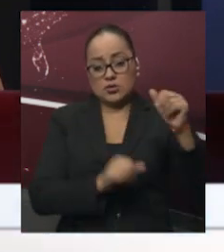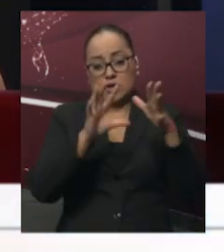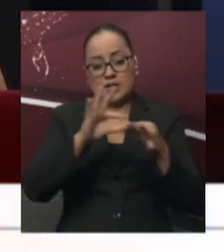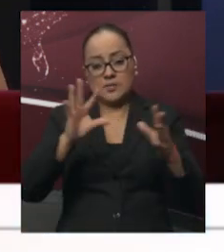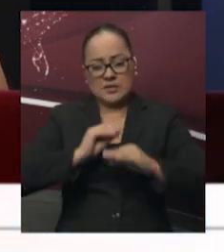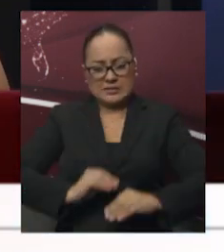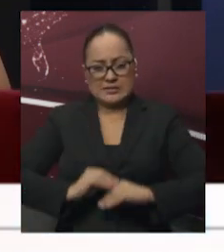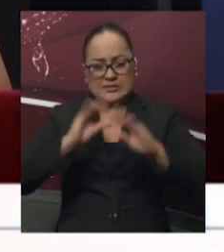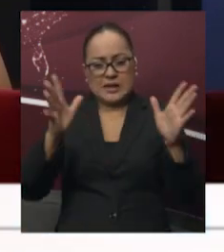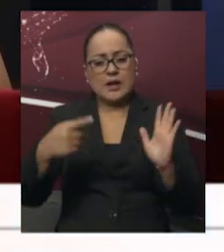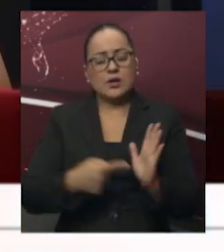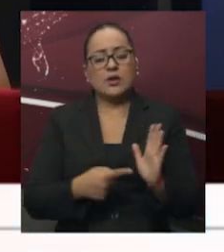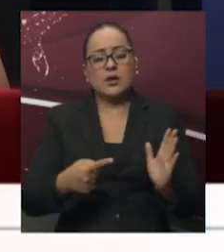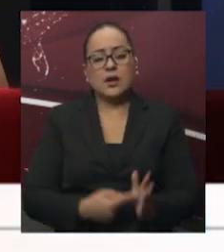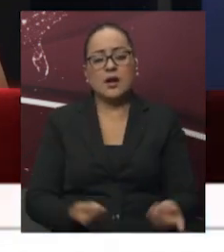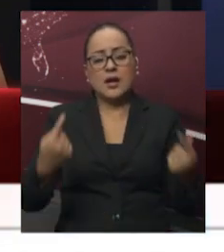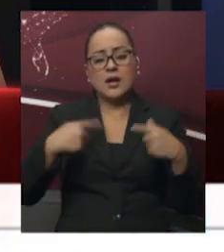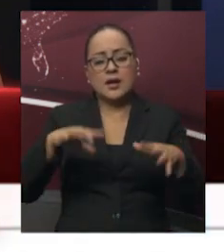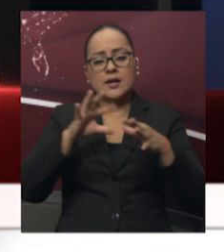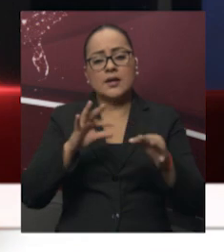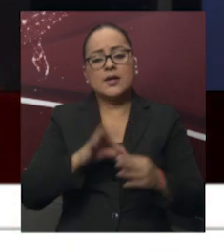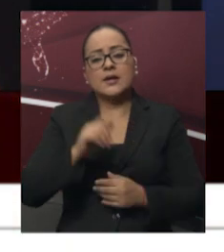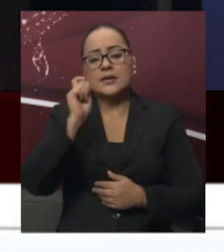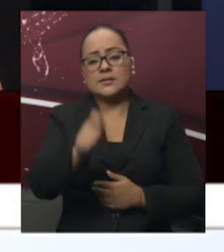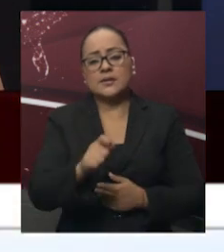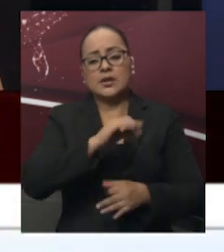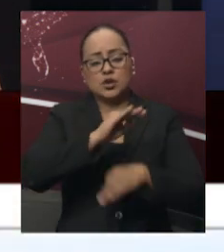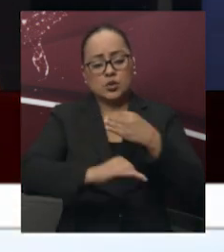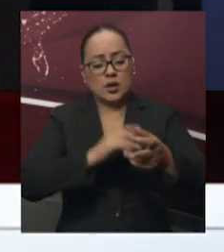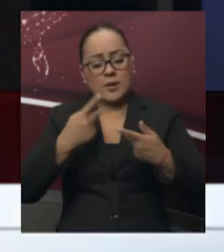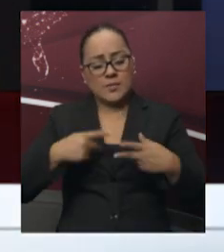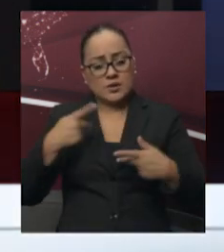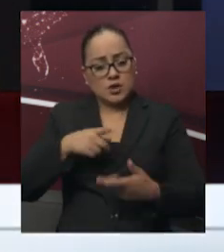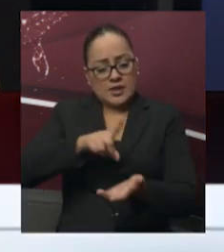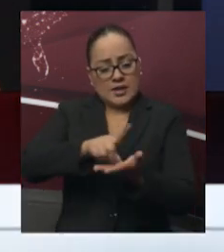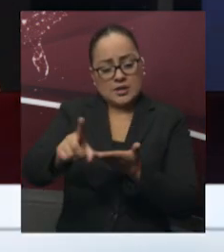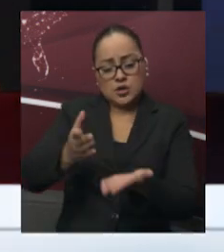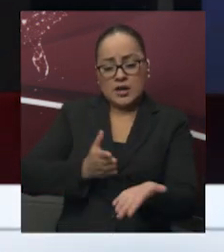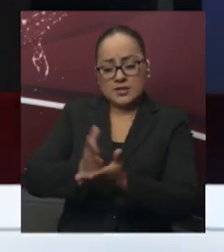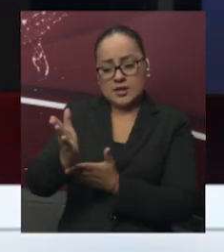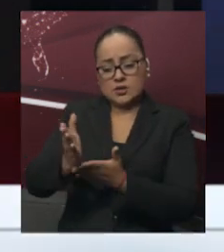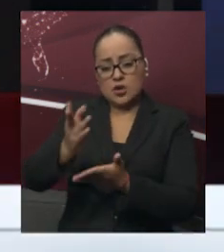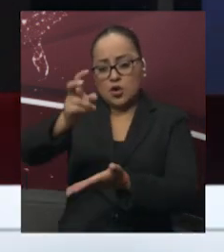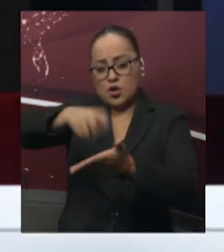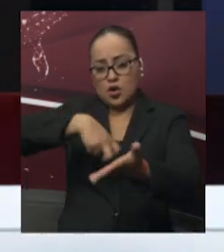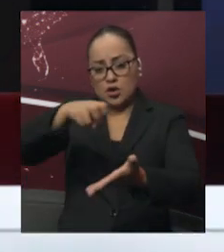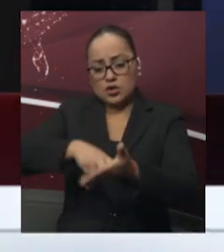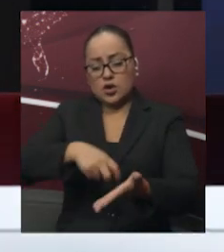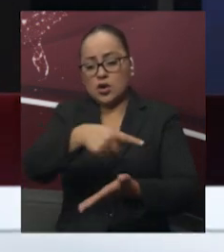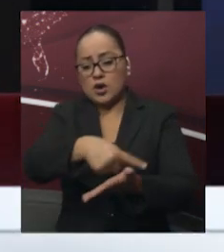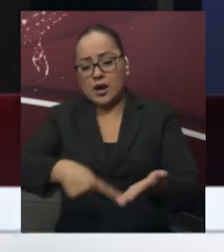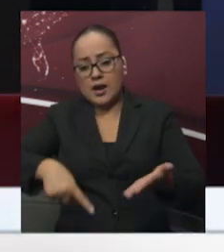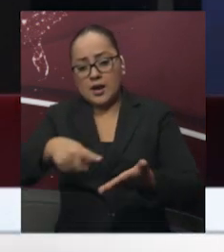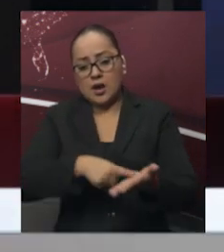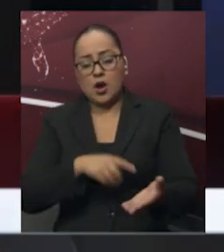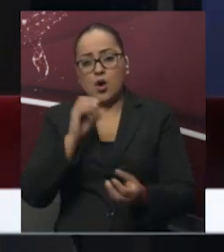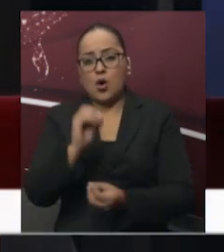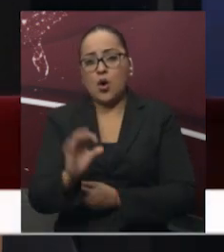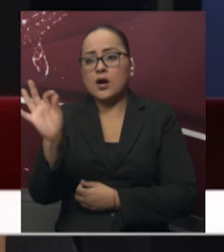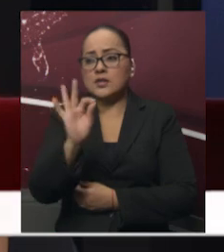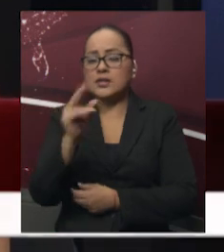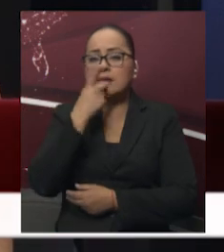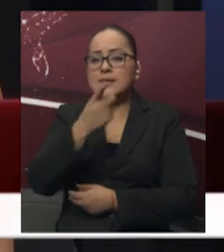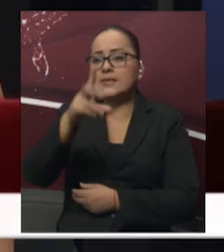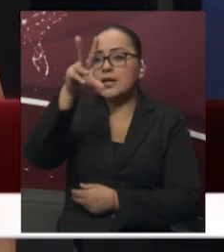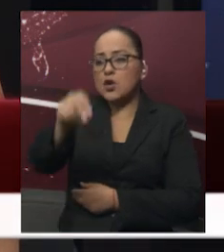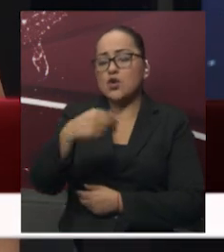claro al decir que toda persona tiene derecho al acceso, rectificación, cancelación y oposición de los datos.